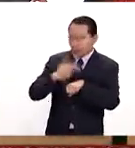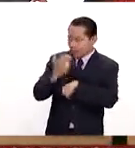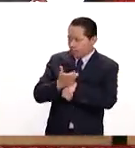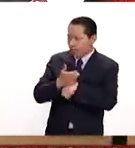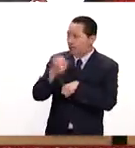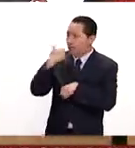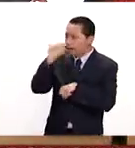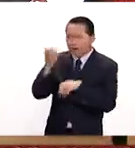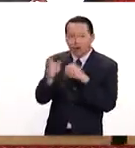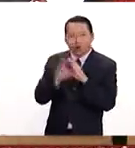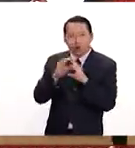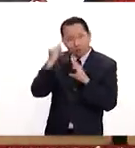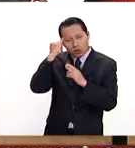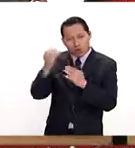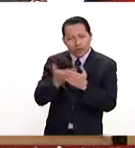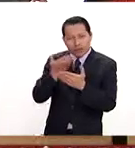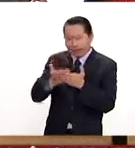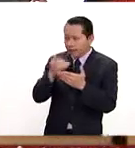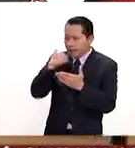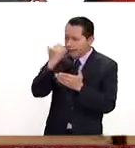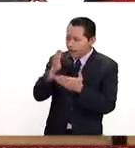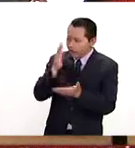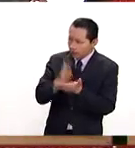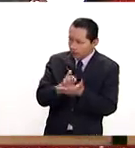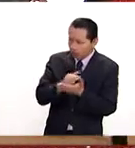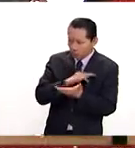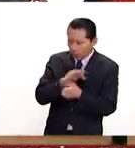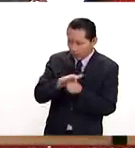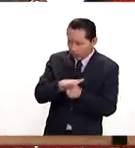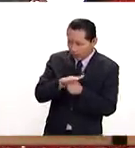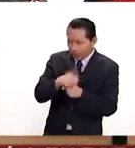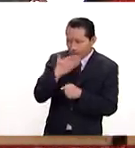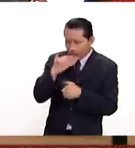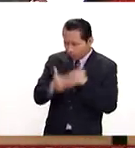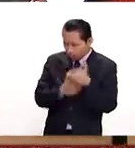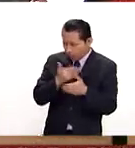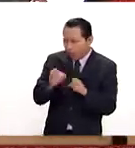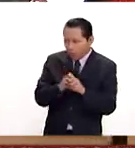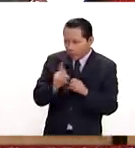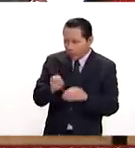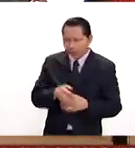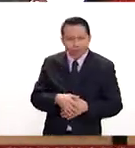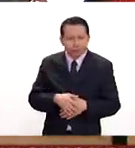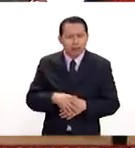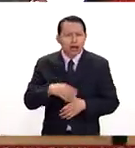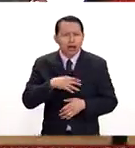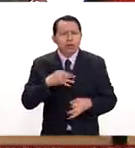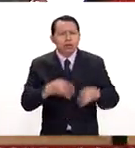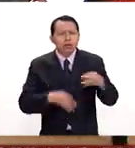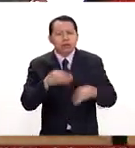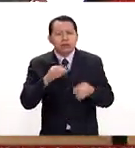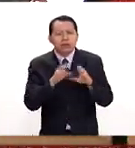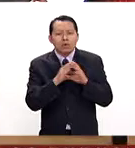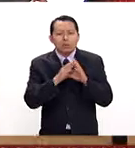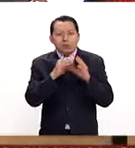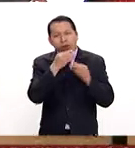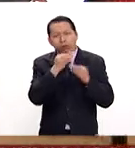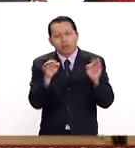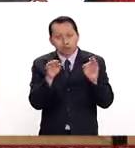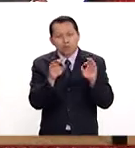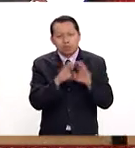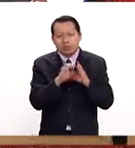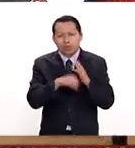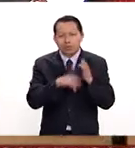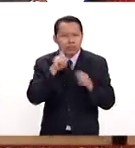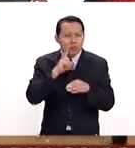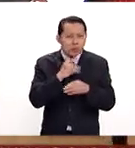frenar esta iniciativa de Trump, ¿es posible esta presión o...? Pues hay jueces que se pronunciaron, bueno, la